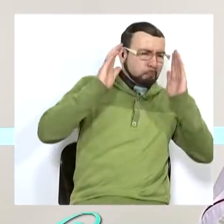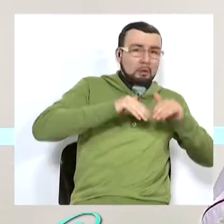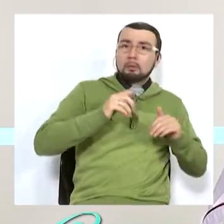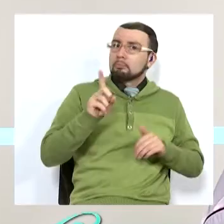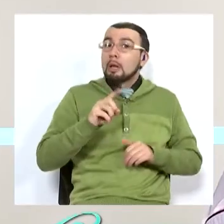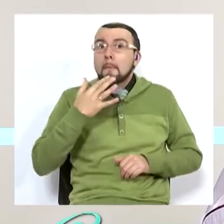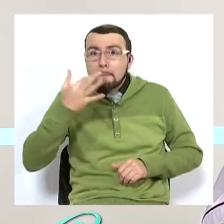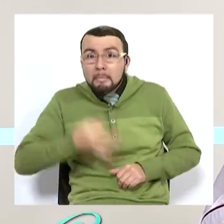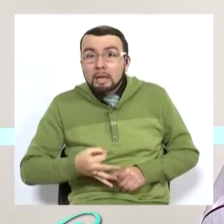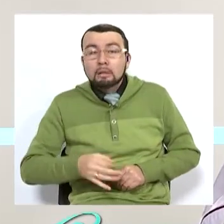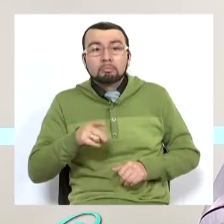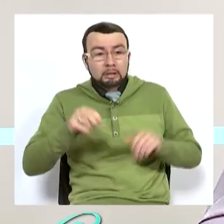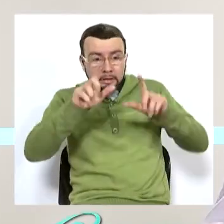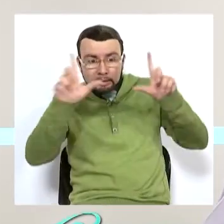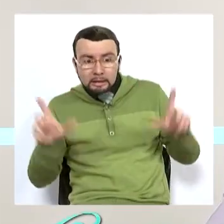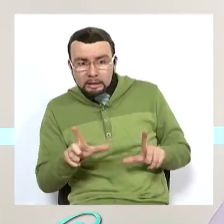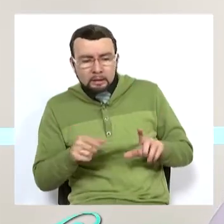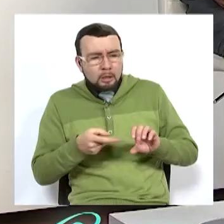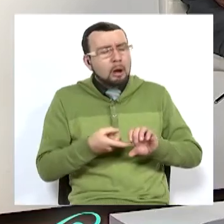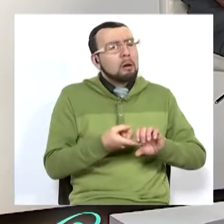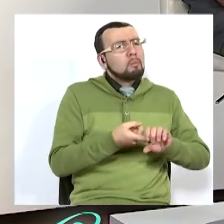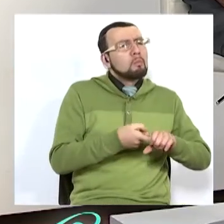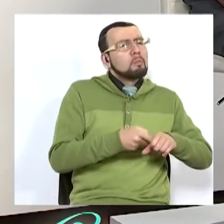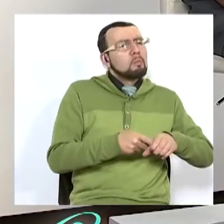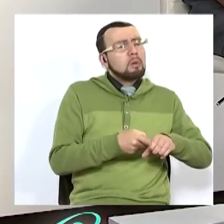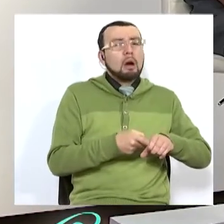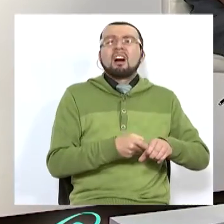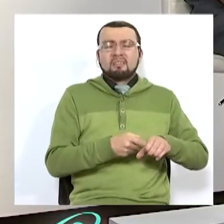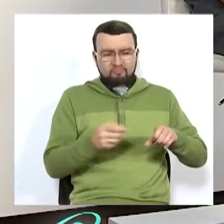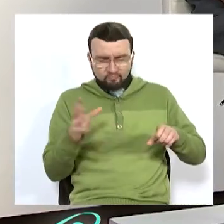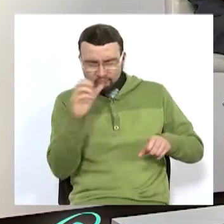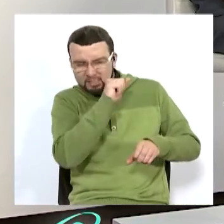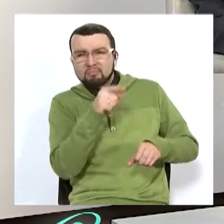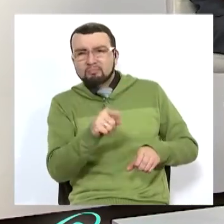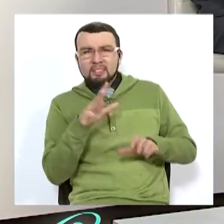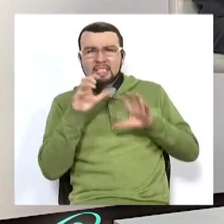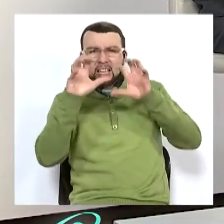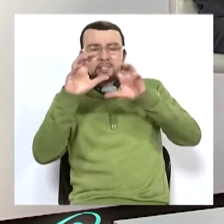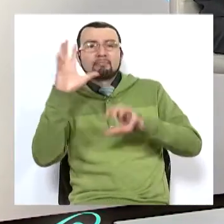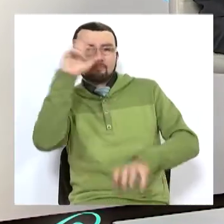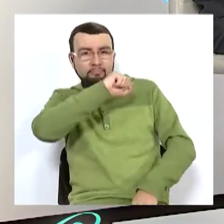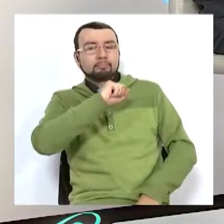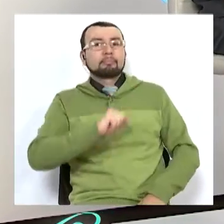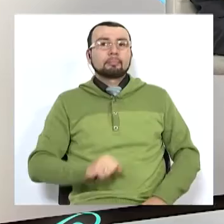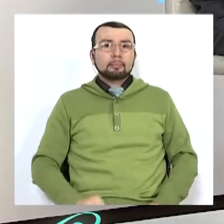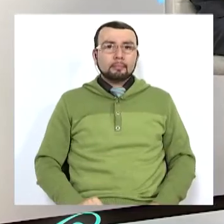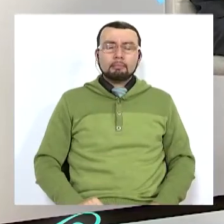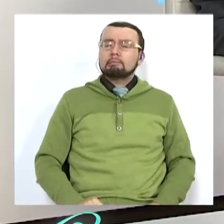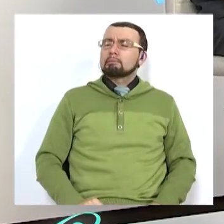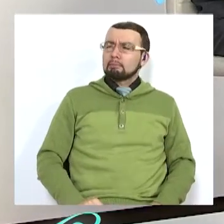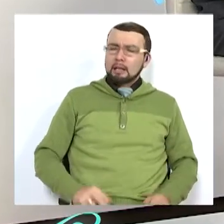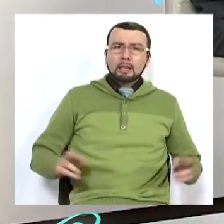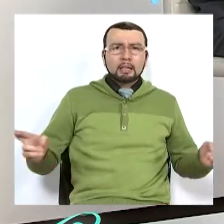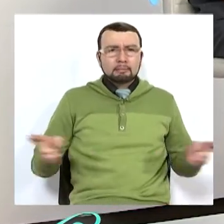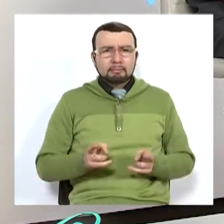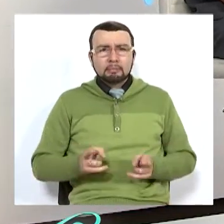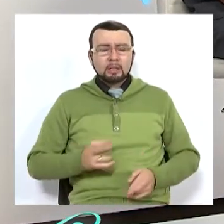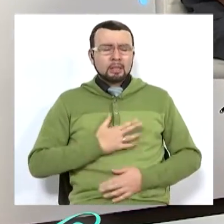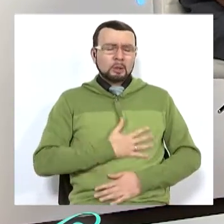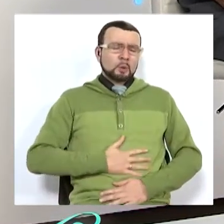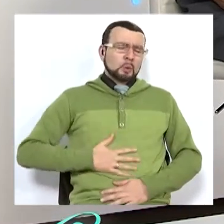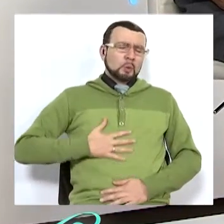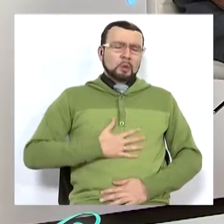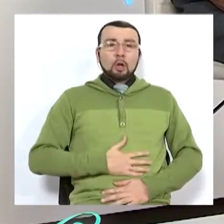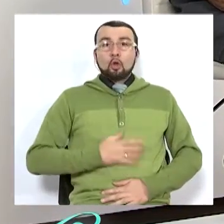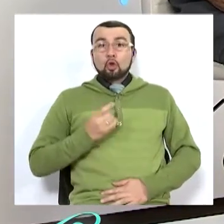de suma importancia el tacto rectal. En conclusión, la finalidad hoy para hablar de dolor abdominal